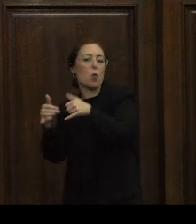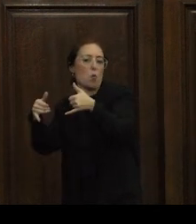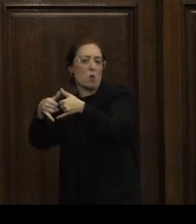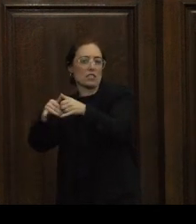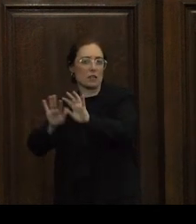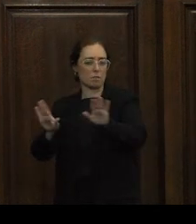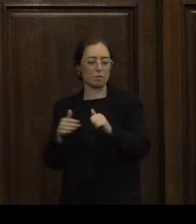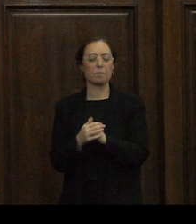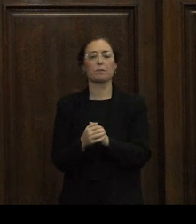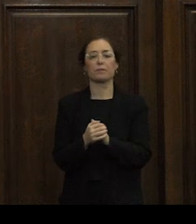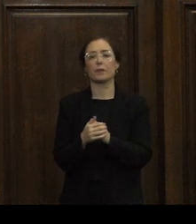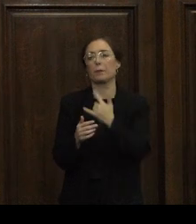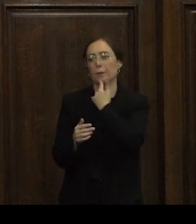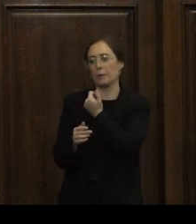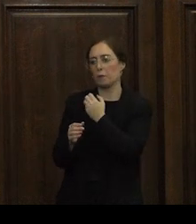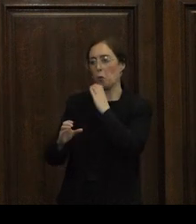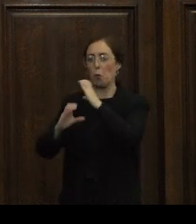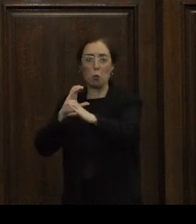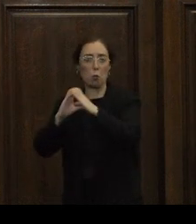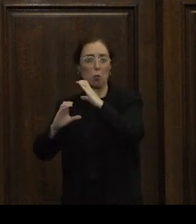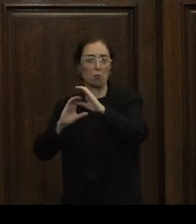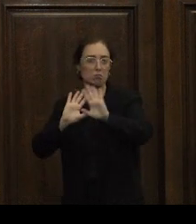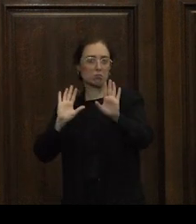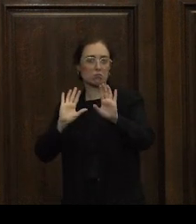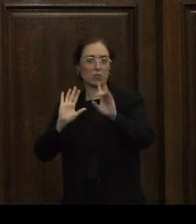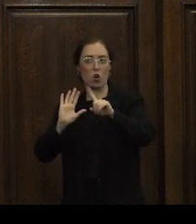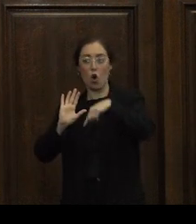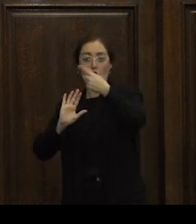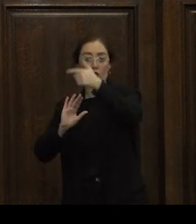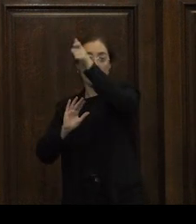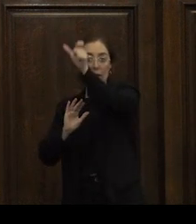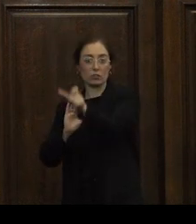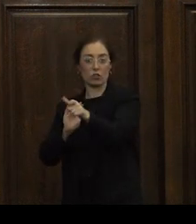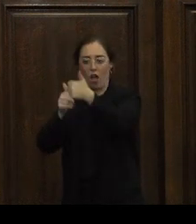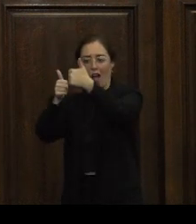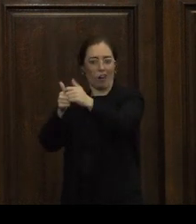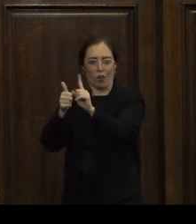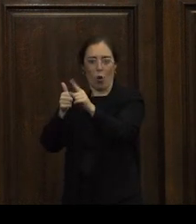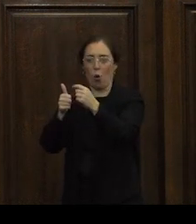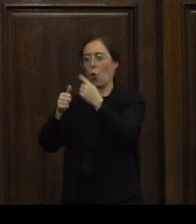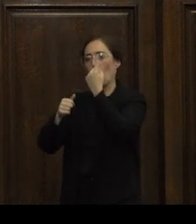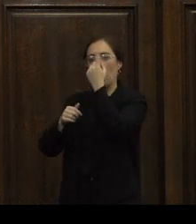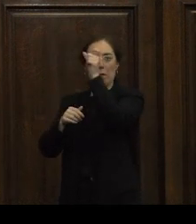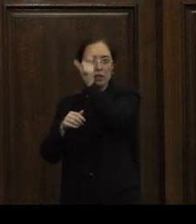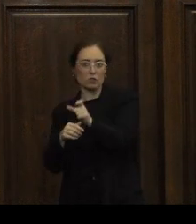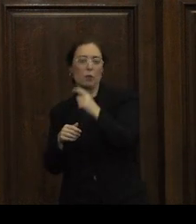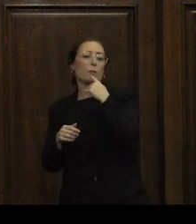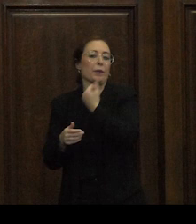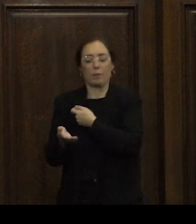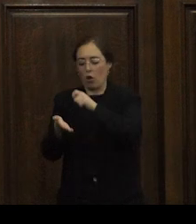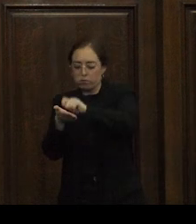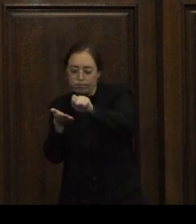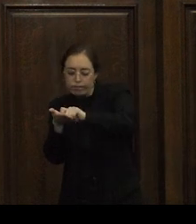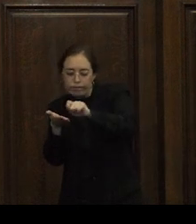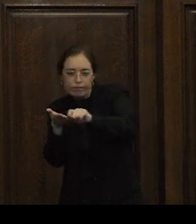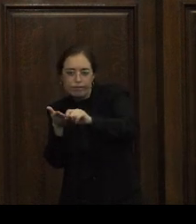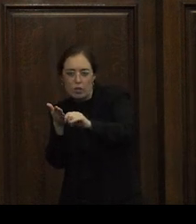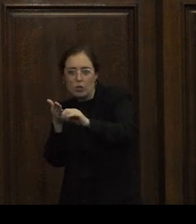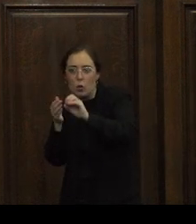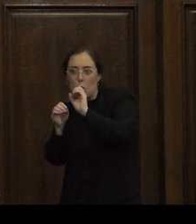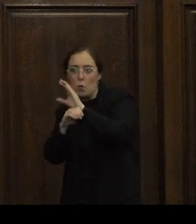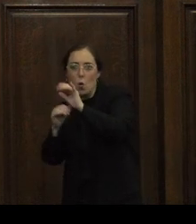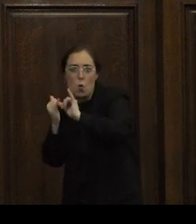Son tecnologías para comunicarse con alguien que no está presente, mensajes enviados por carta, por correo analógico, por un